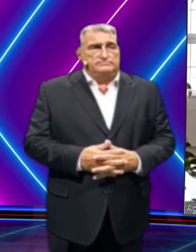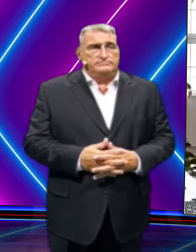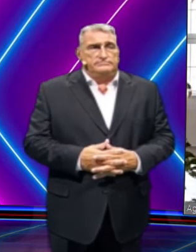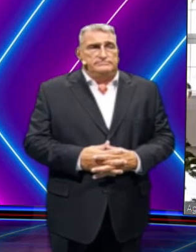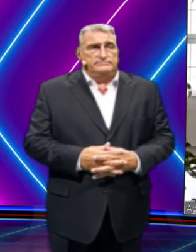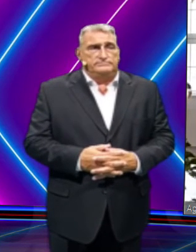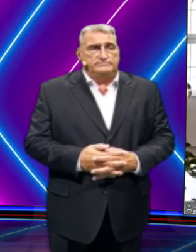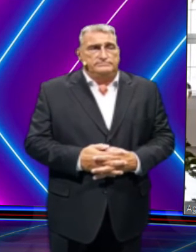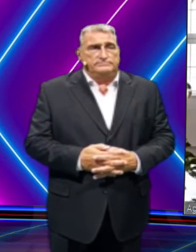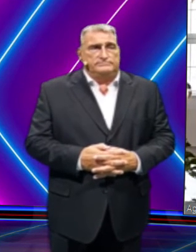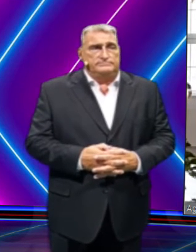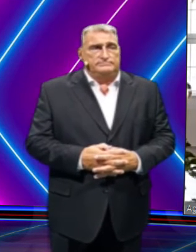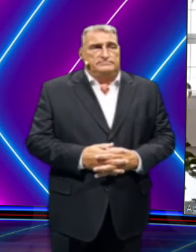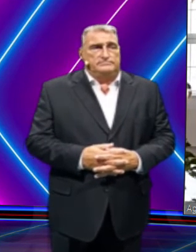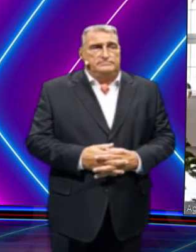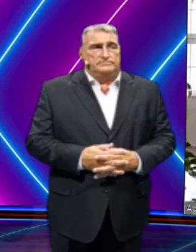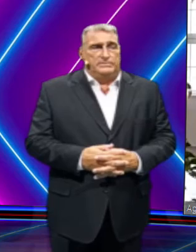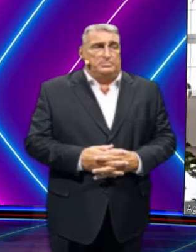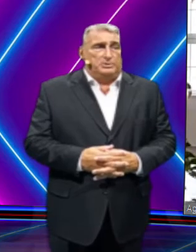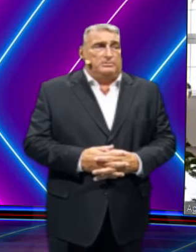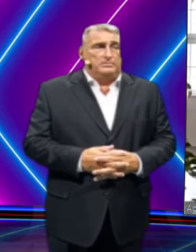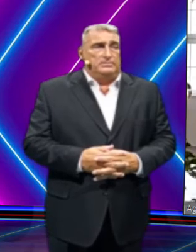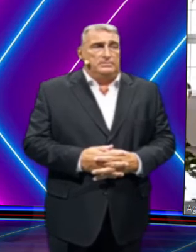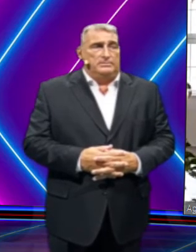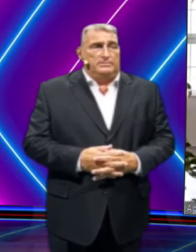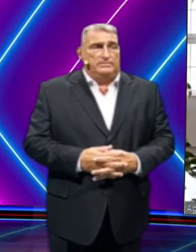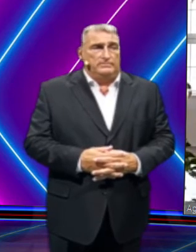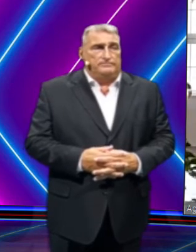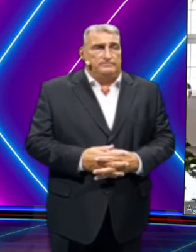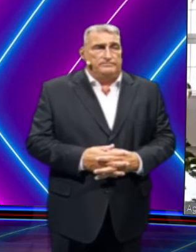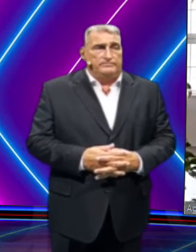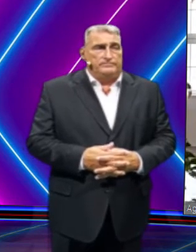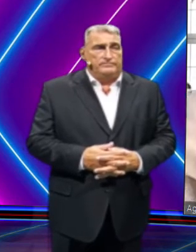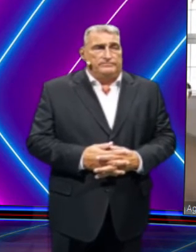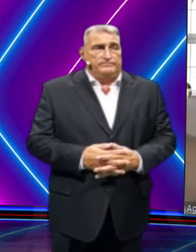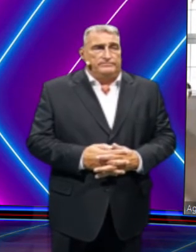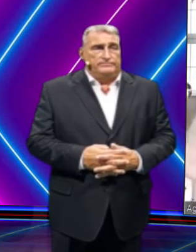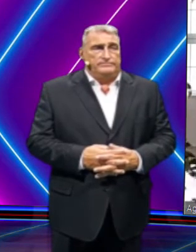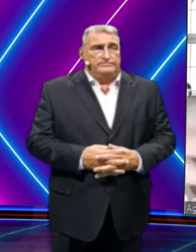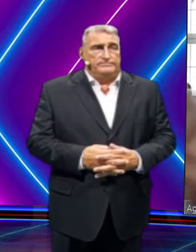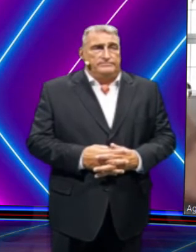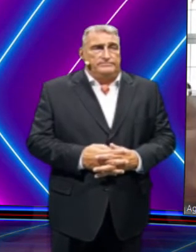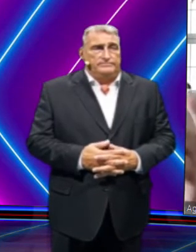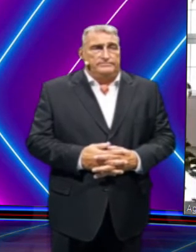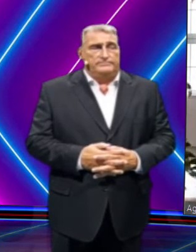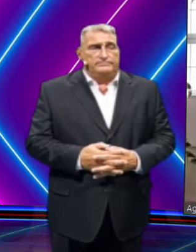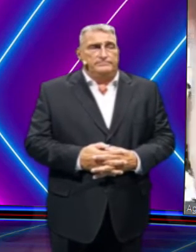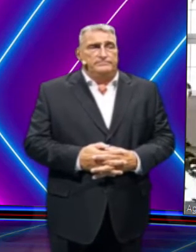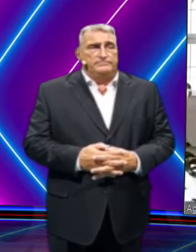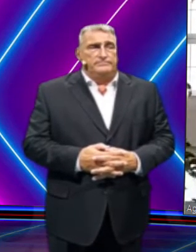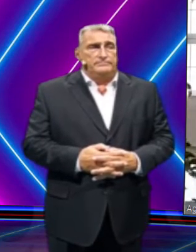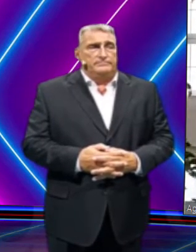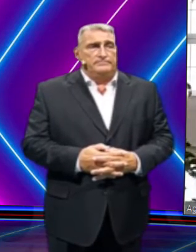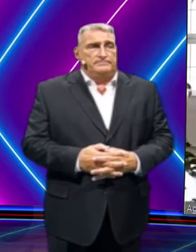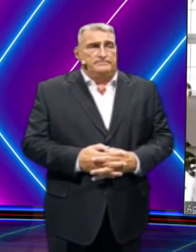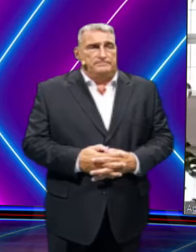va a bajar la cantidad de contagiados. Puede No, haber pero. bajado un poquito ahora en verano porque está todo más abierto, porque los que nos